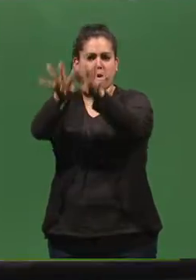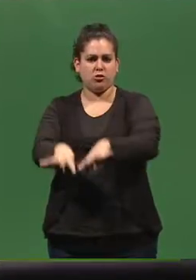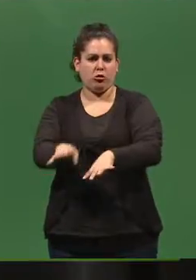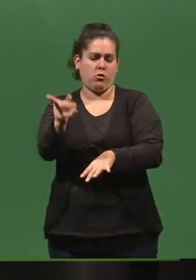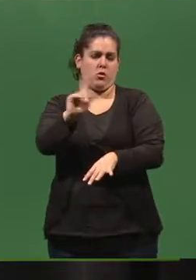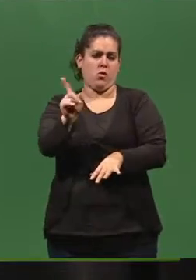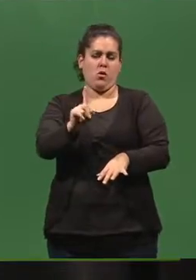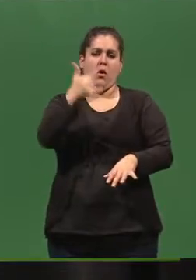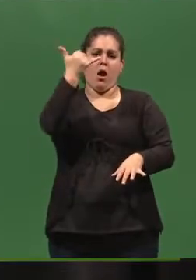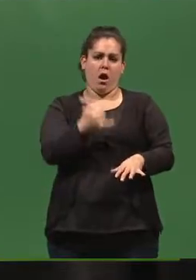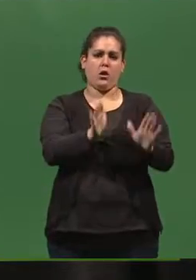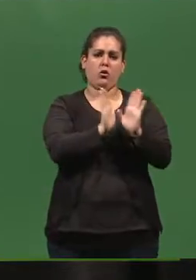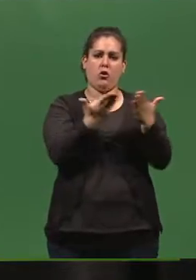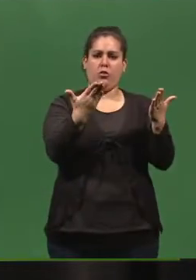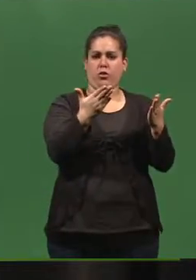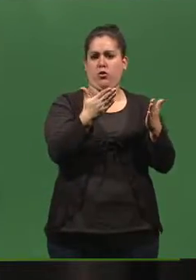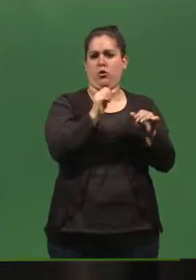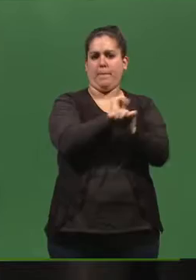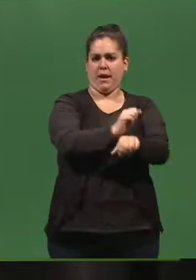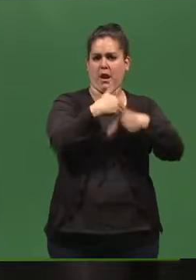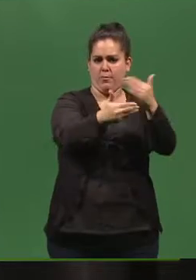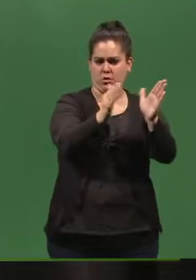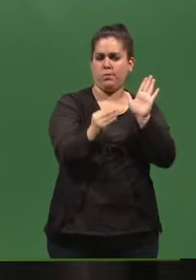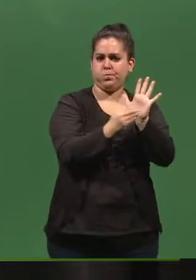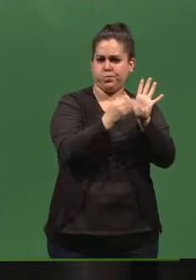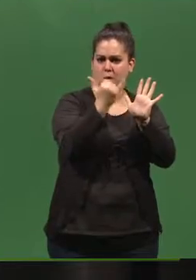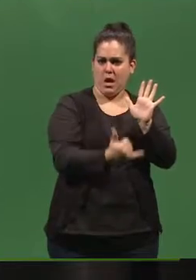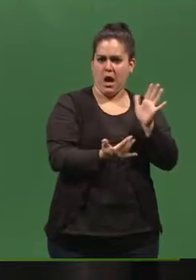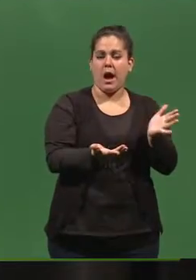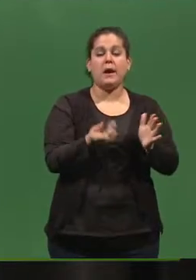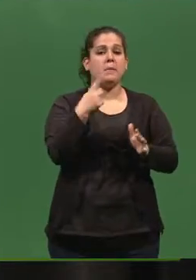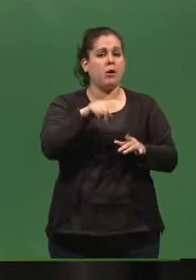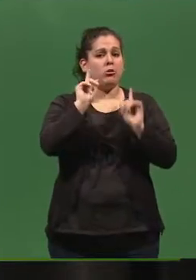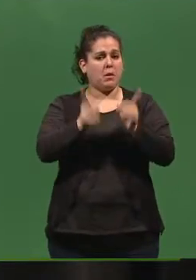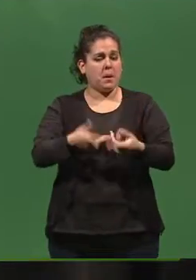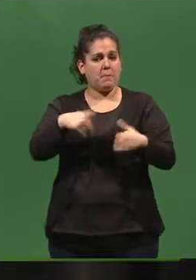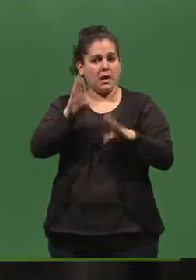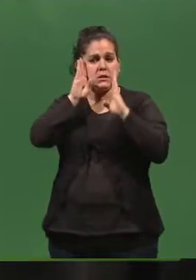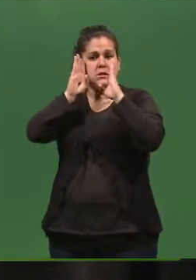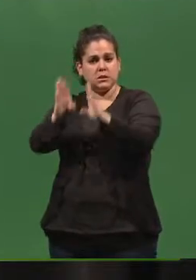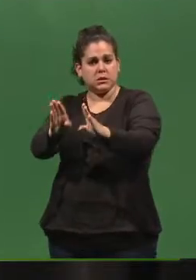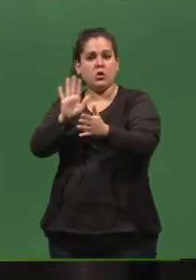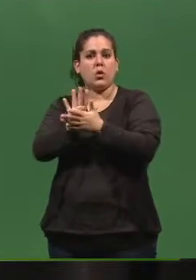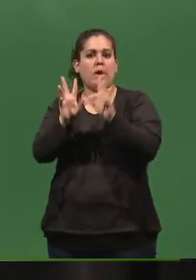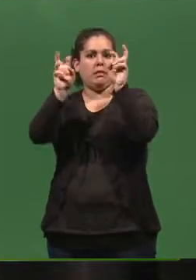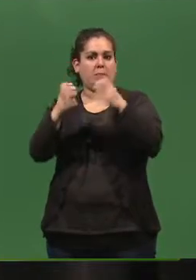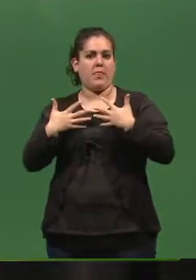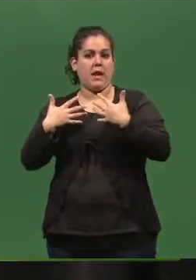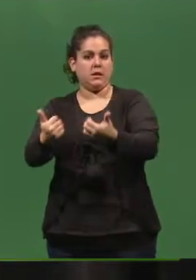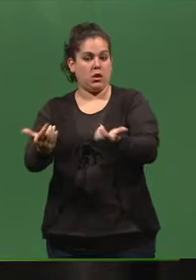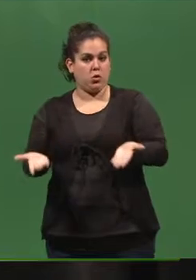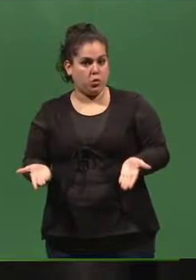el Código Penal esta temática. Y se acordó también que tenía que tratarse básicamente desde la perspectiva de la